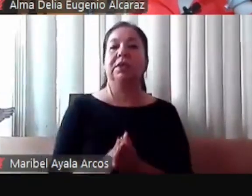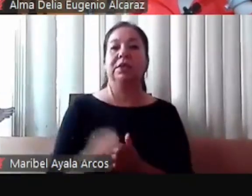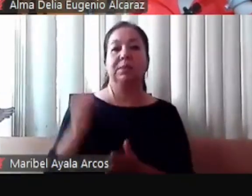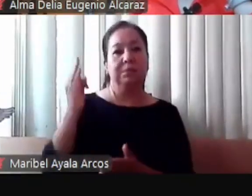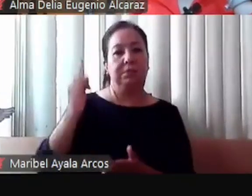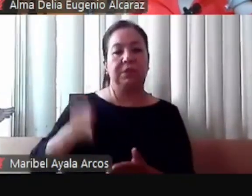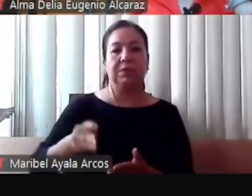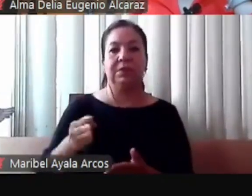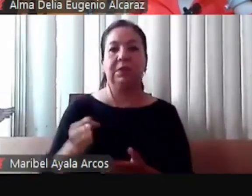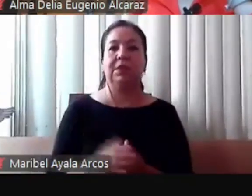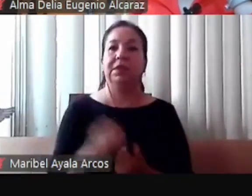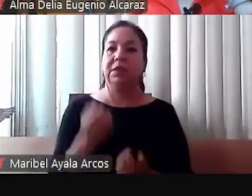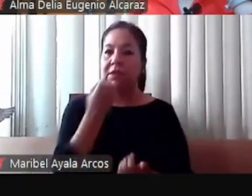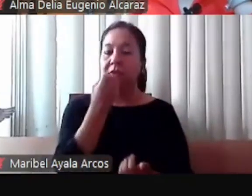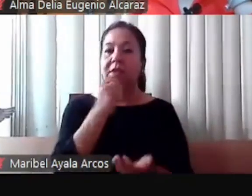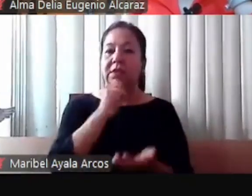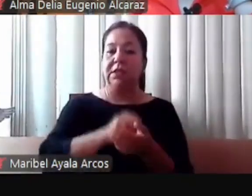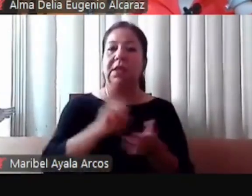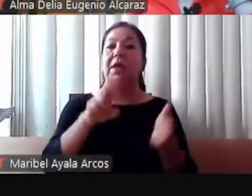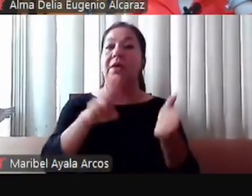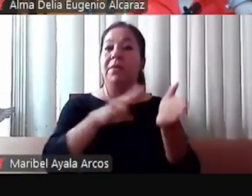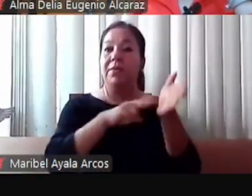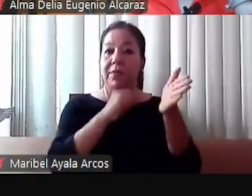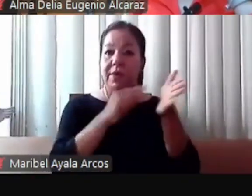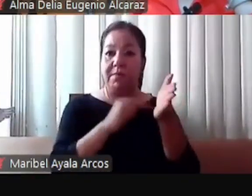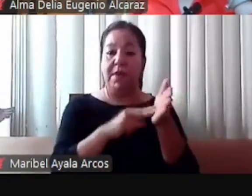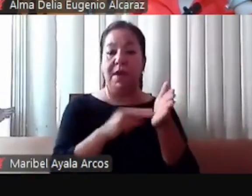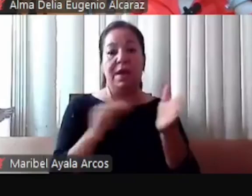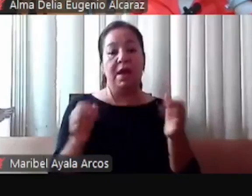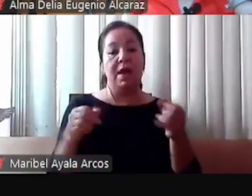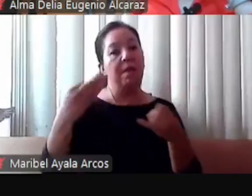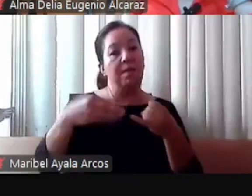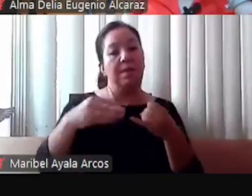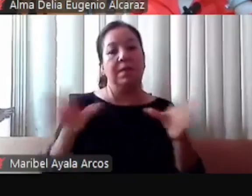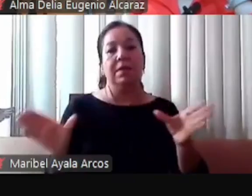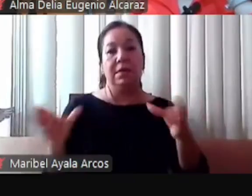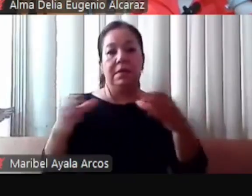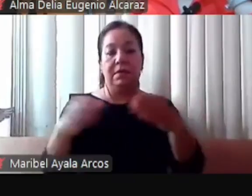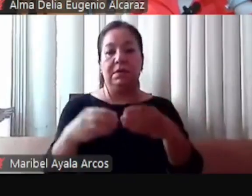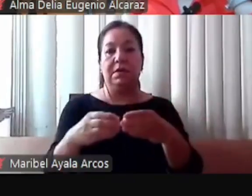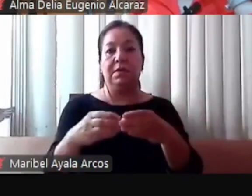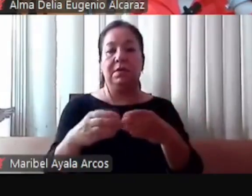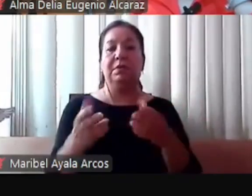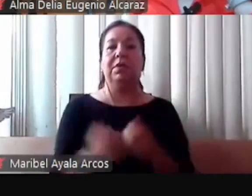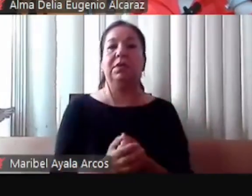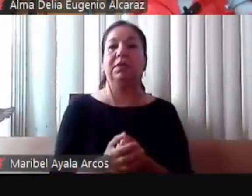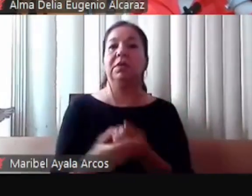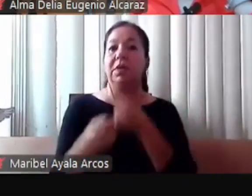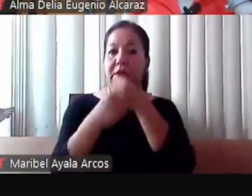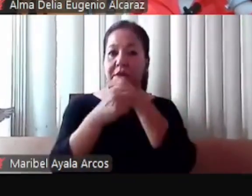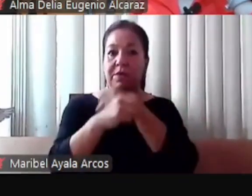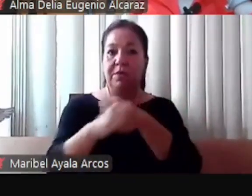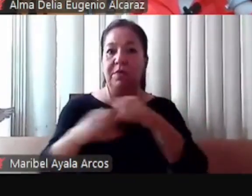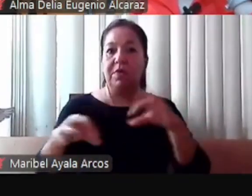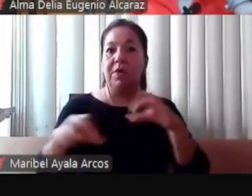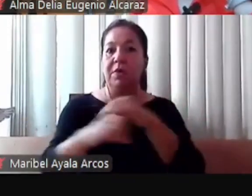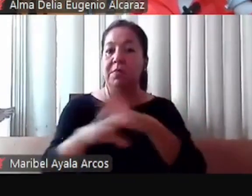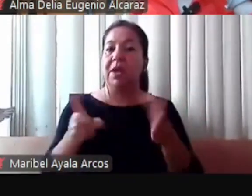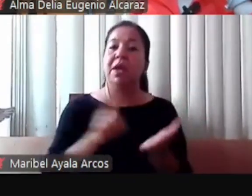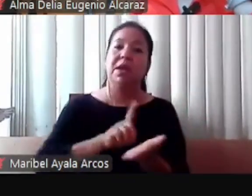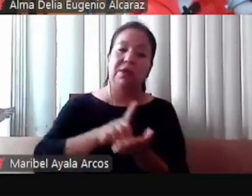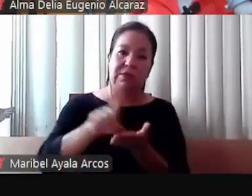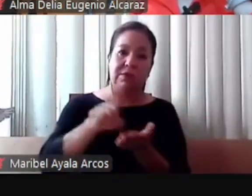Gracias, secretario. Sírvase recabar las firmas a la conclusión de esta sesión y en consecuencia notifíquela como en derecho